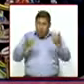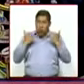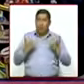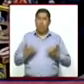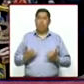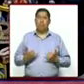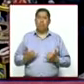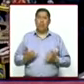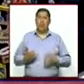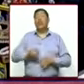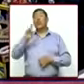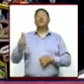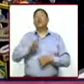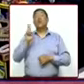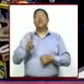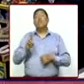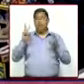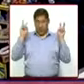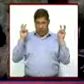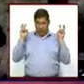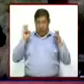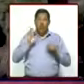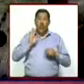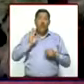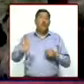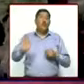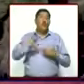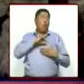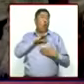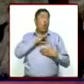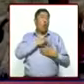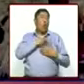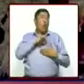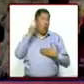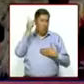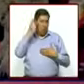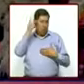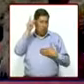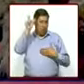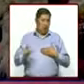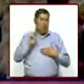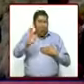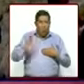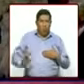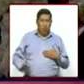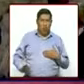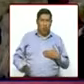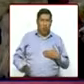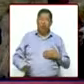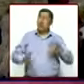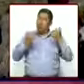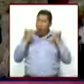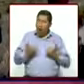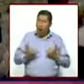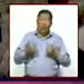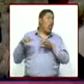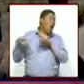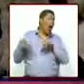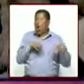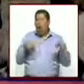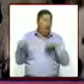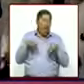Hoy se usa ese instrumento solamente por intereses políticos individuales, solamente por